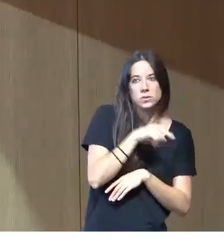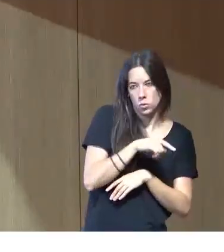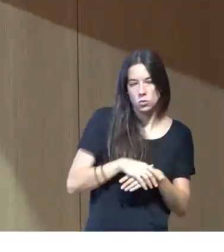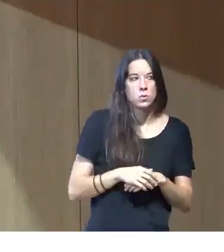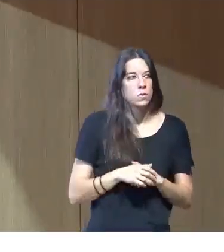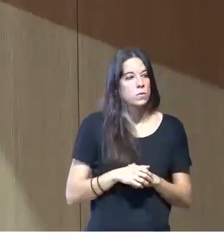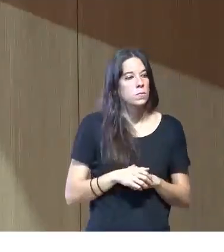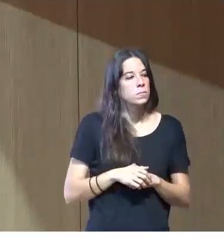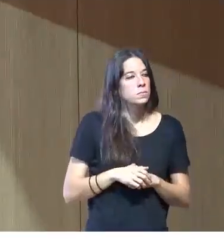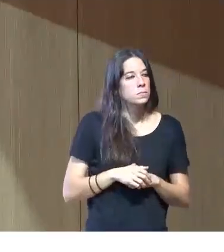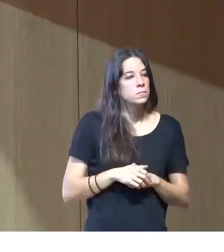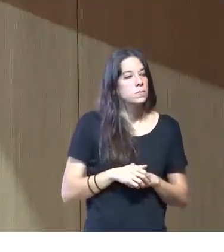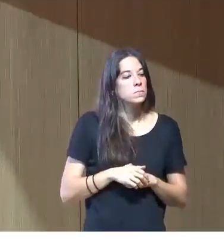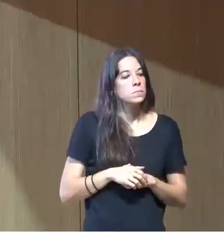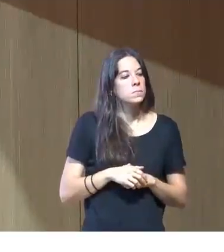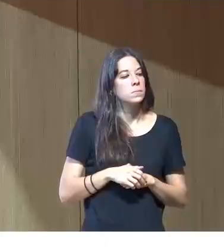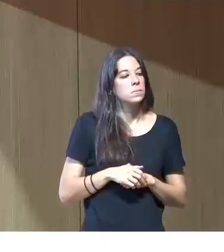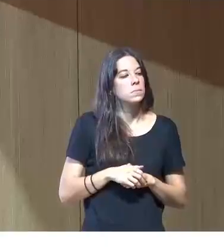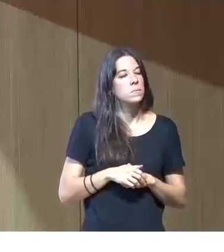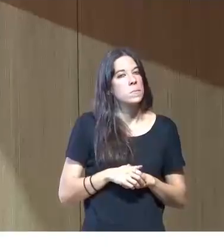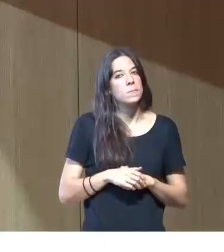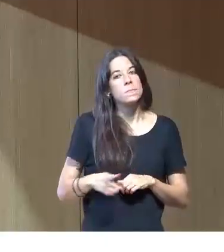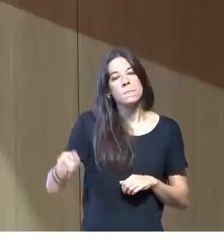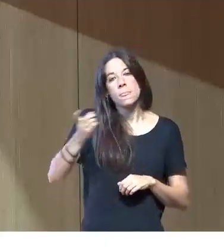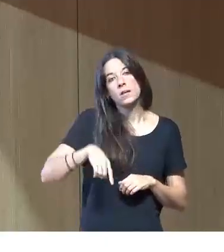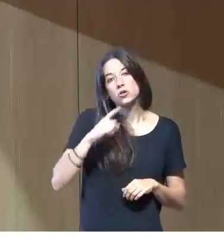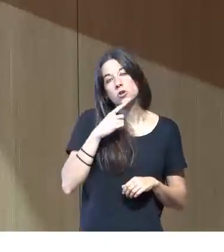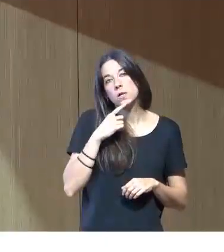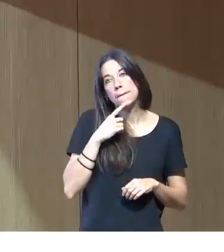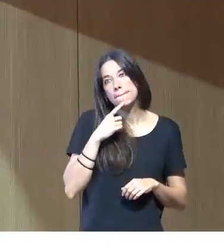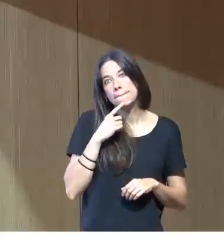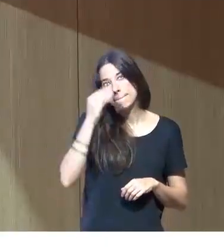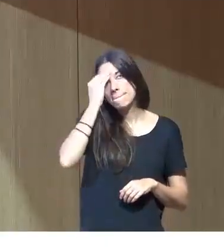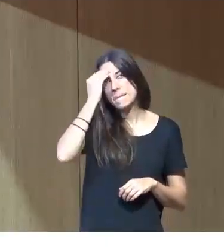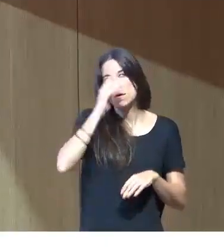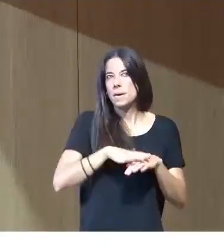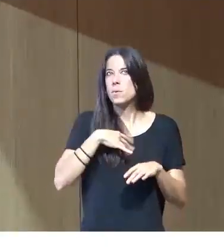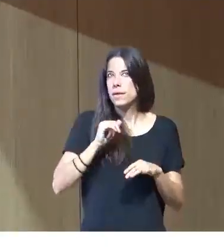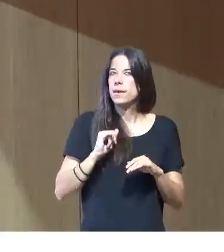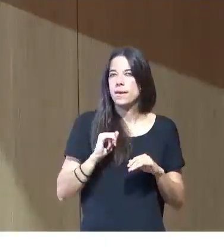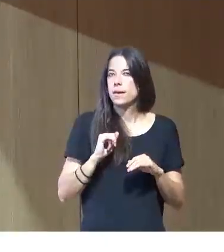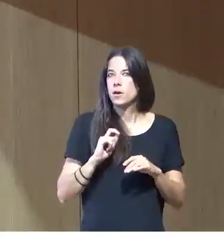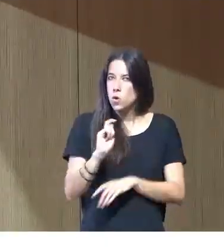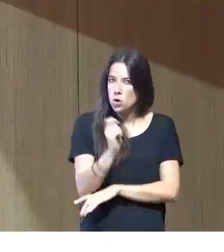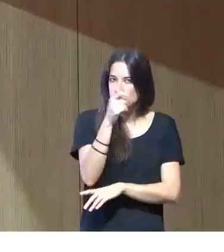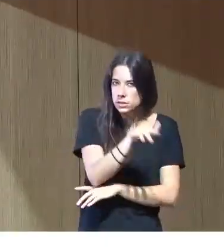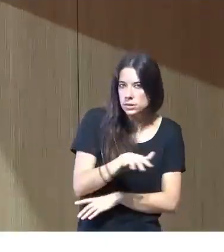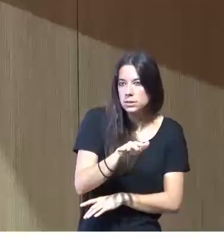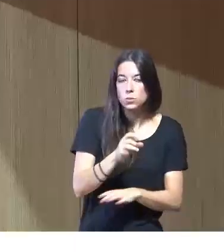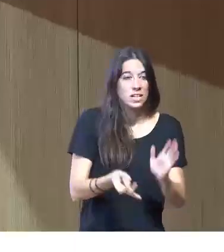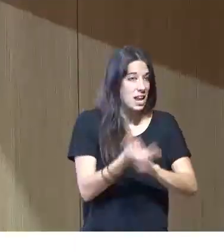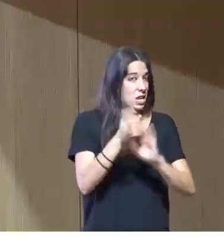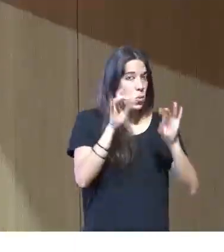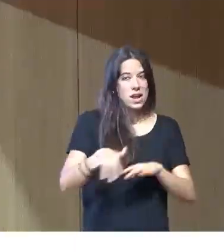lo que nosotros nos planteamos para poder llegar a ellos es seguir creando espacios como este congreso